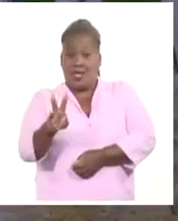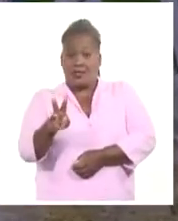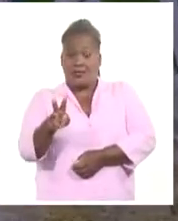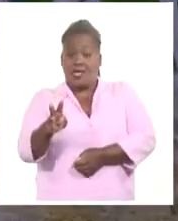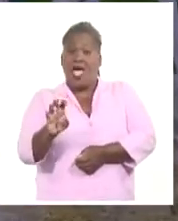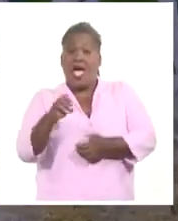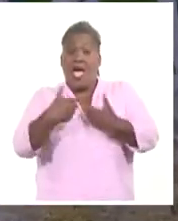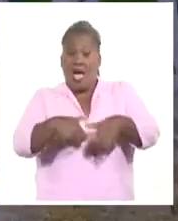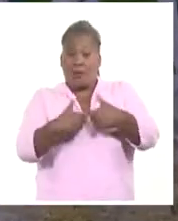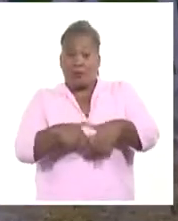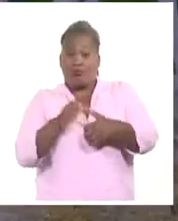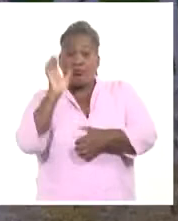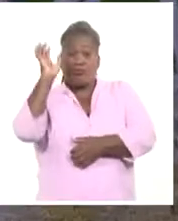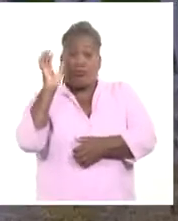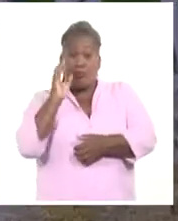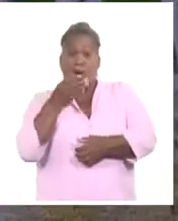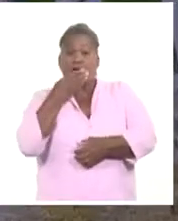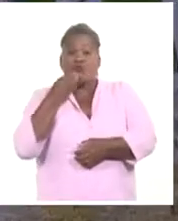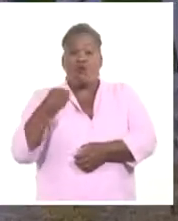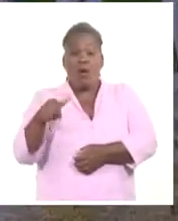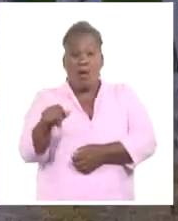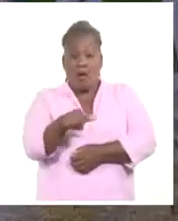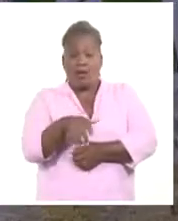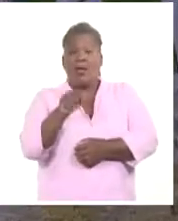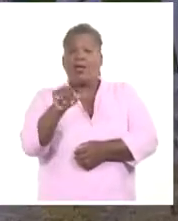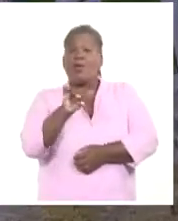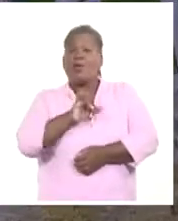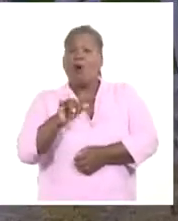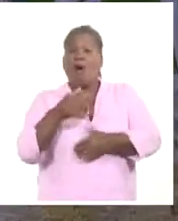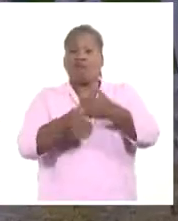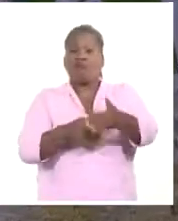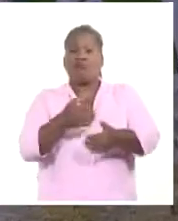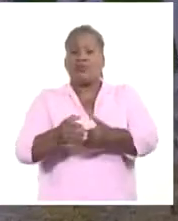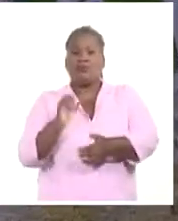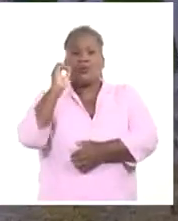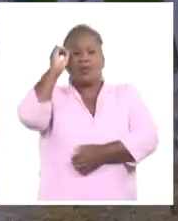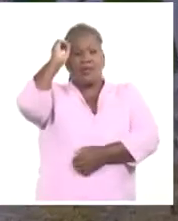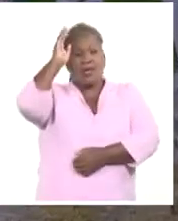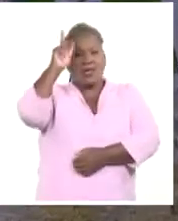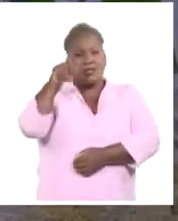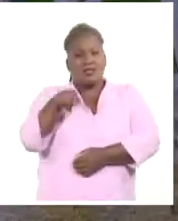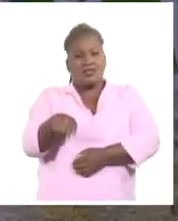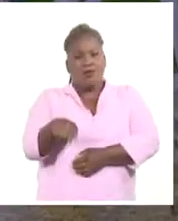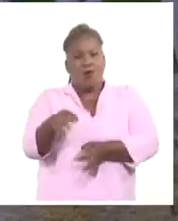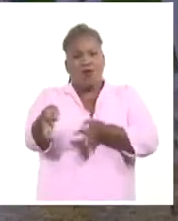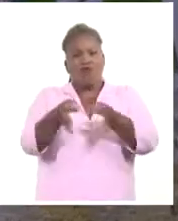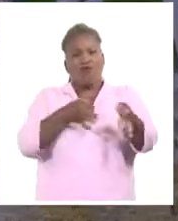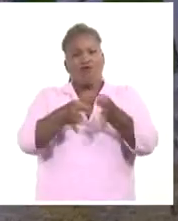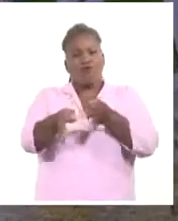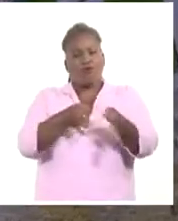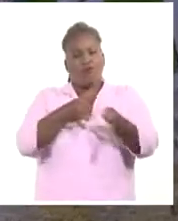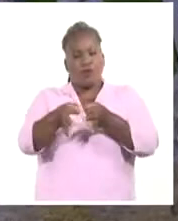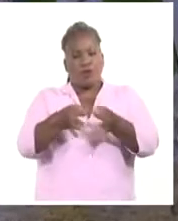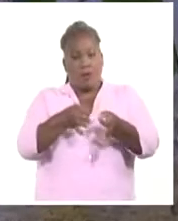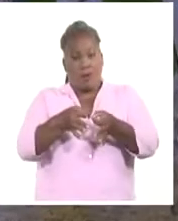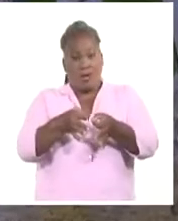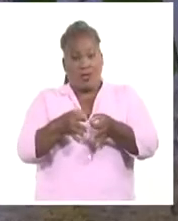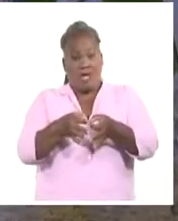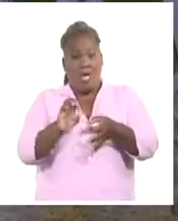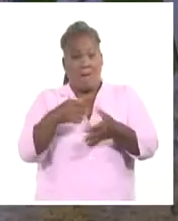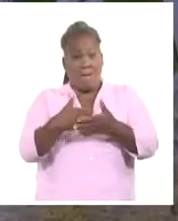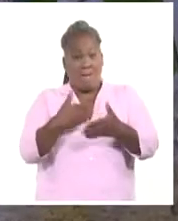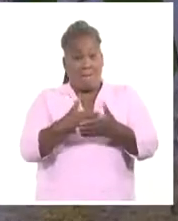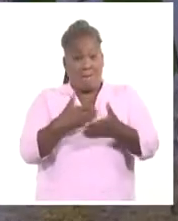y un elemento importante que es todo el proceso de creación y funcionamiento de las micro, pequeñas y